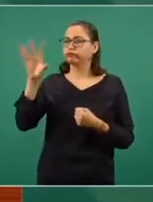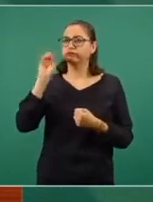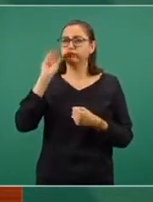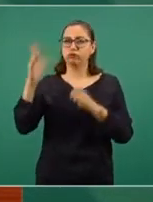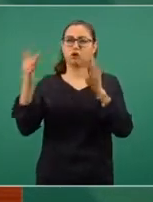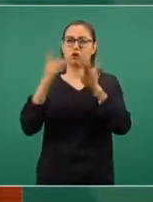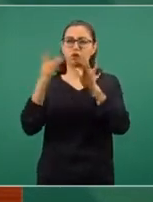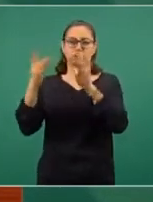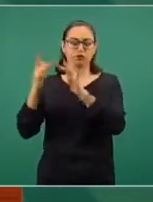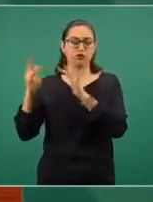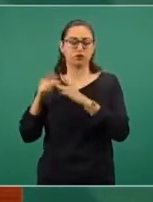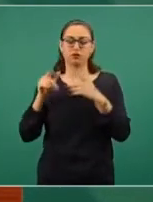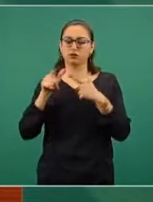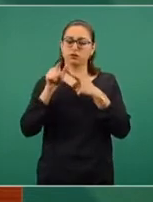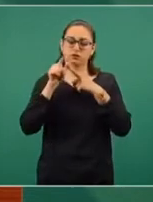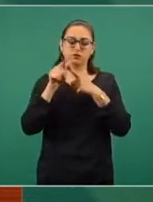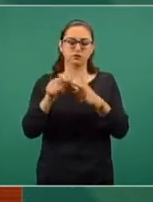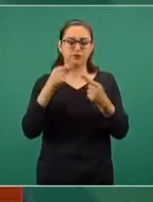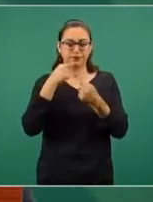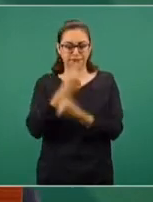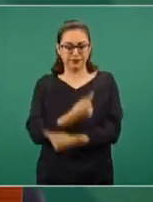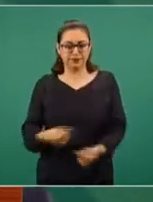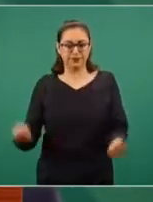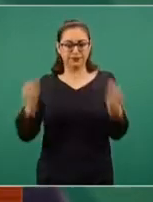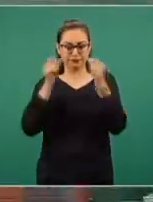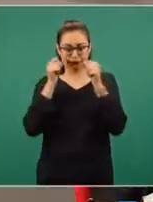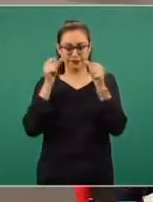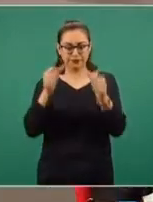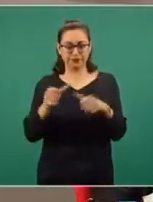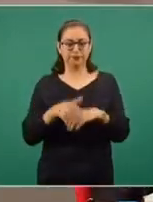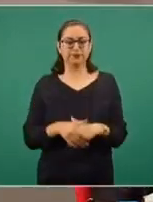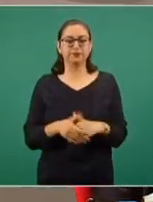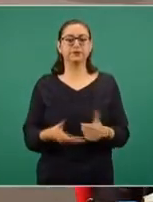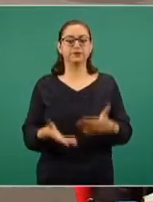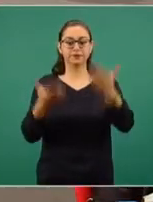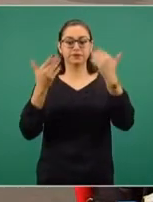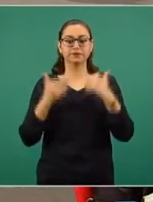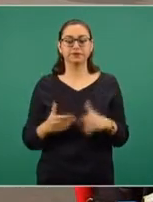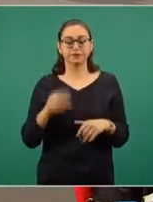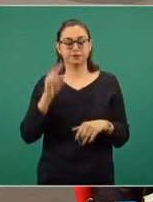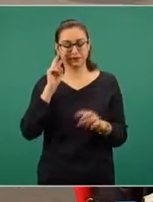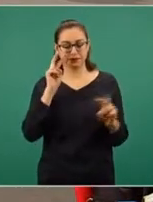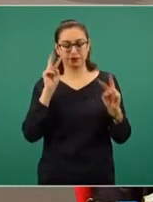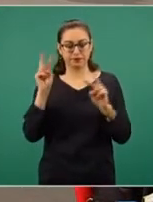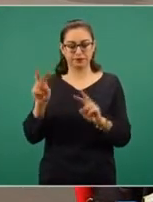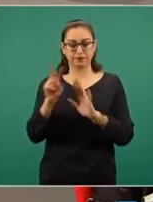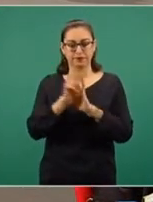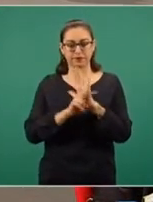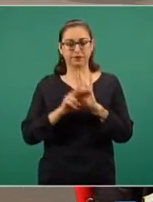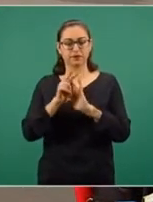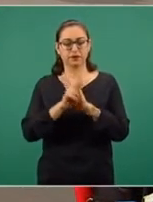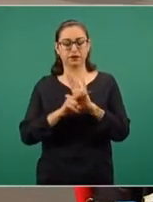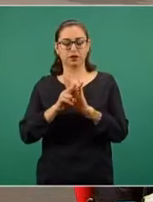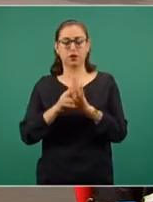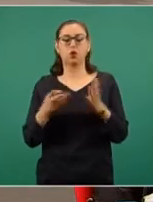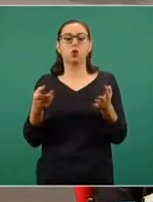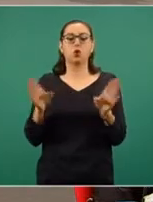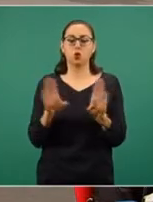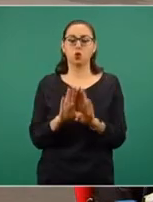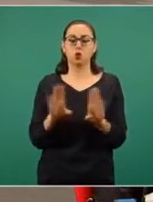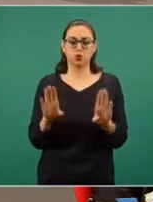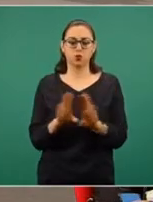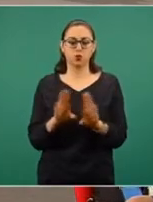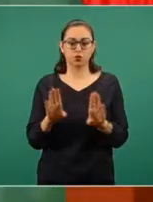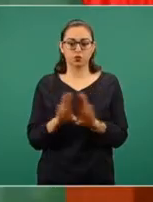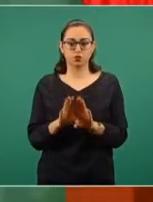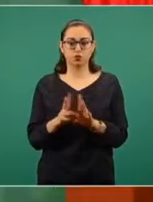poder precisamente atender a estos pequeñitos. Y ahorita vamos precisamente a hacer un video, vamos a presentar un video en donde se establece